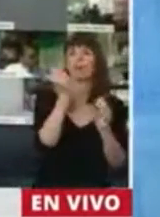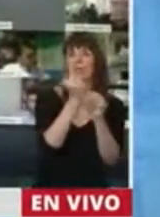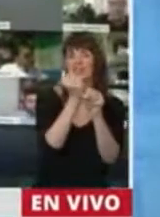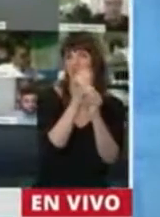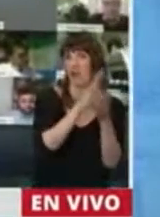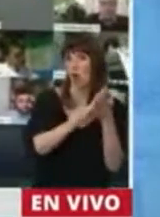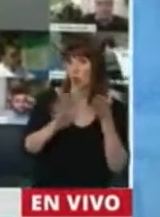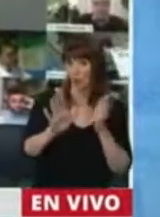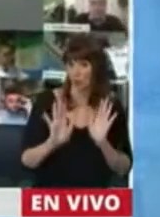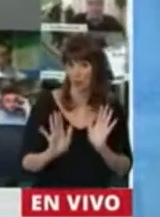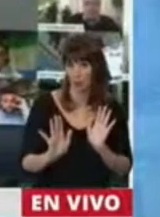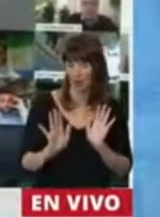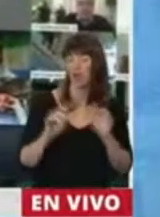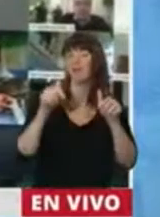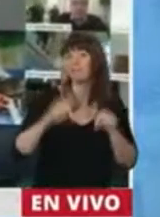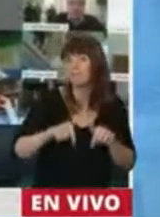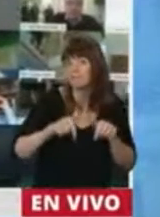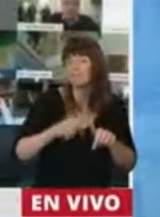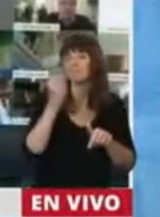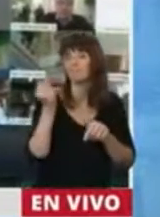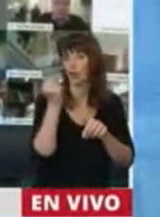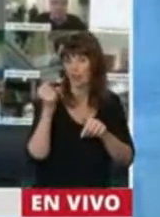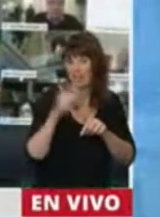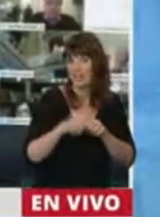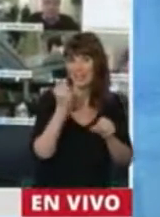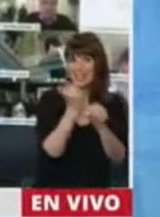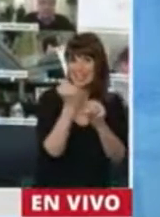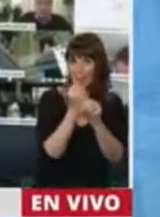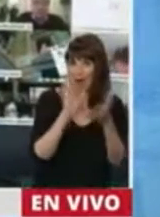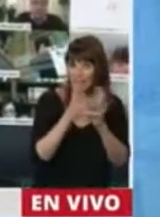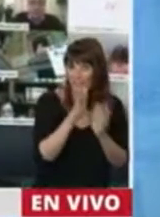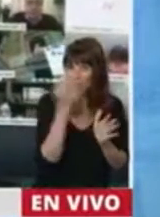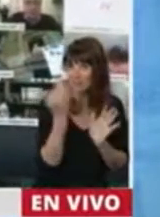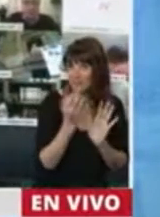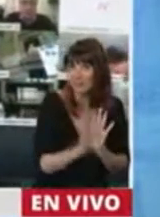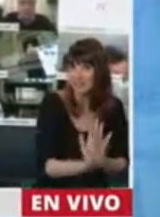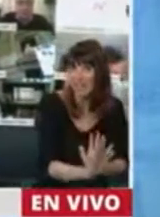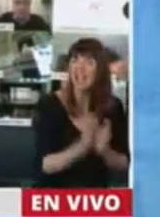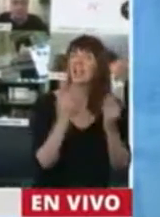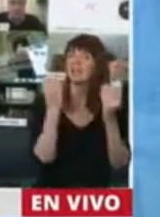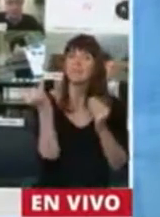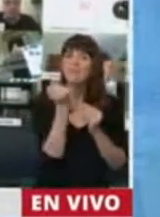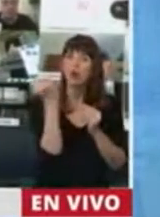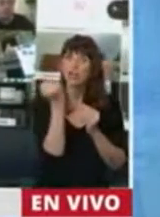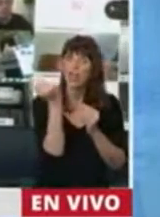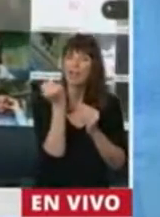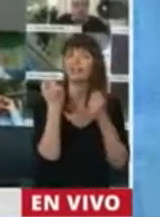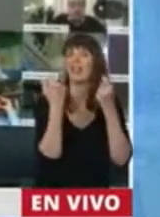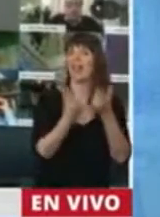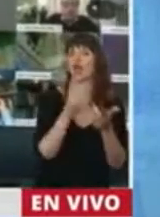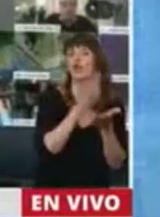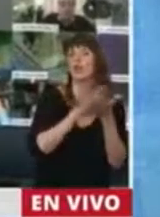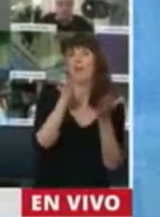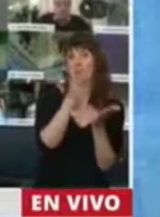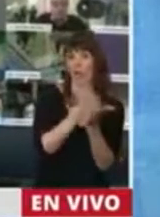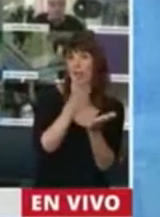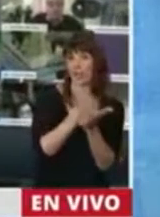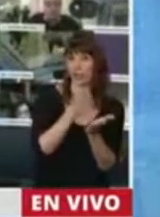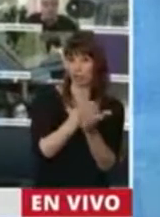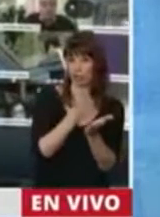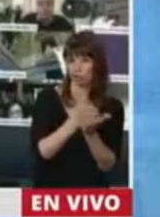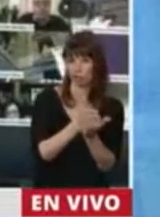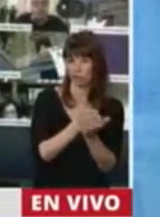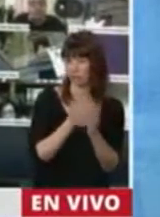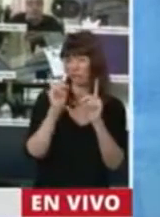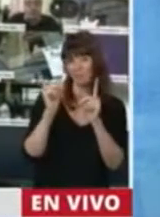nunca se tuvo en cuenta, porque ni el trabajador va a irse a vivir a Ushuaia, ni la empresa va a cambiar de domicilio. Entonces,